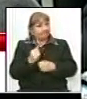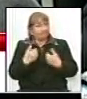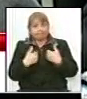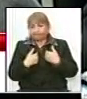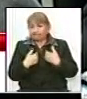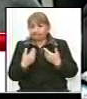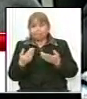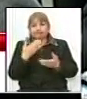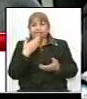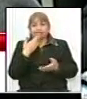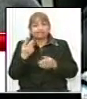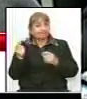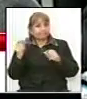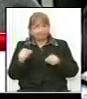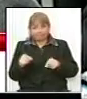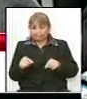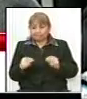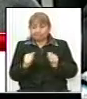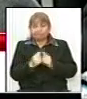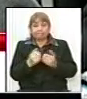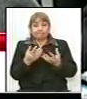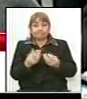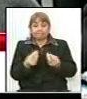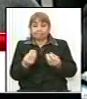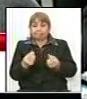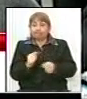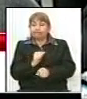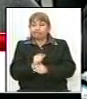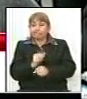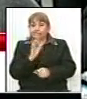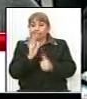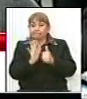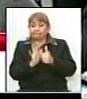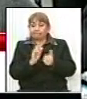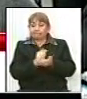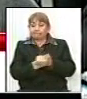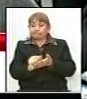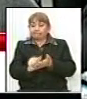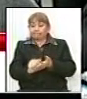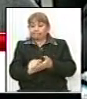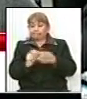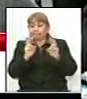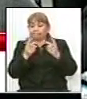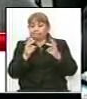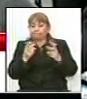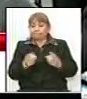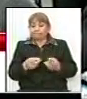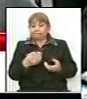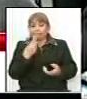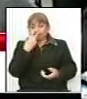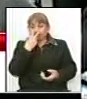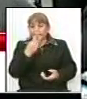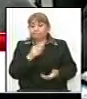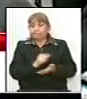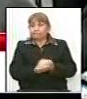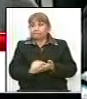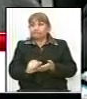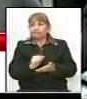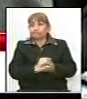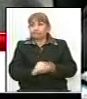con quién venir, ¿no? Y por eso muchas veces las citas son cada 6 meses, 9 meses, de temas que deberían ser vistos mensual,